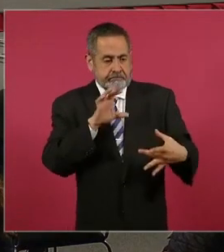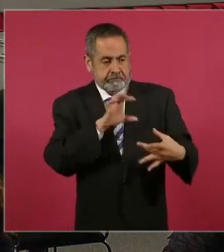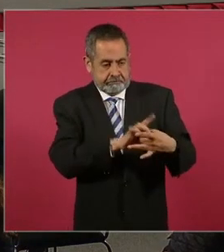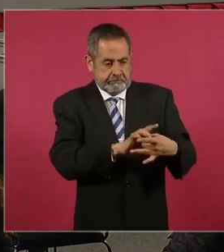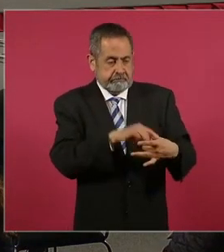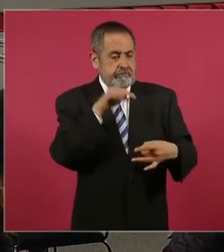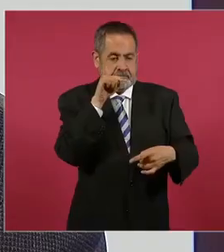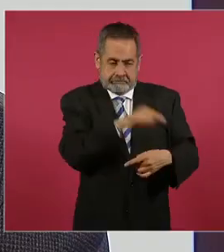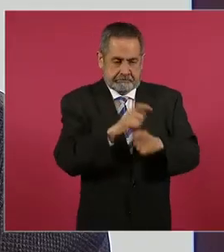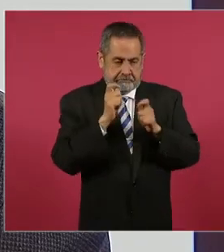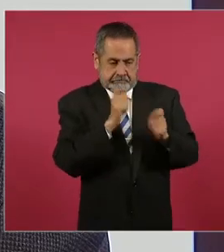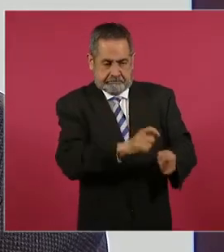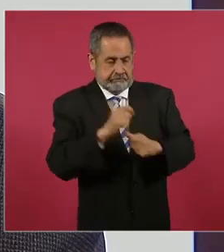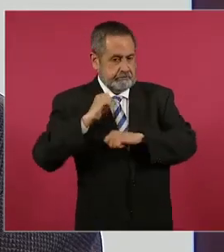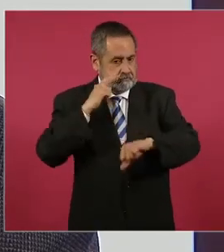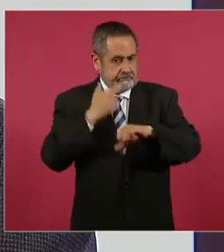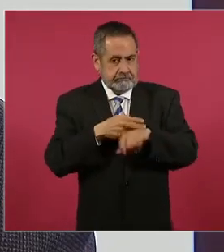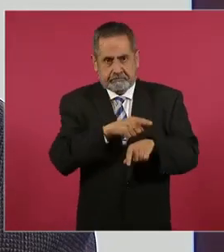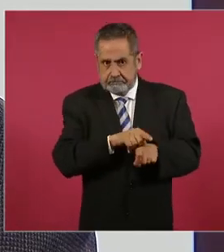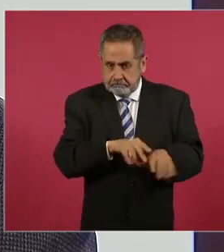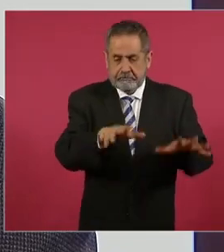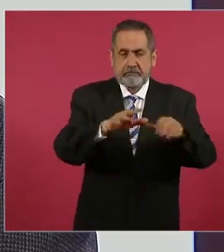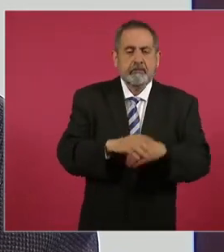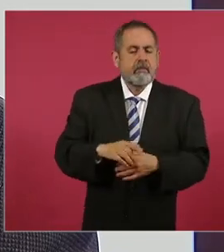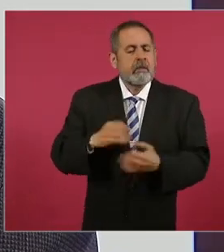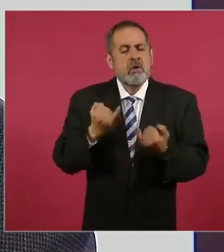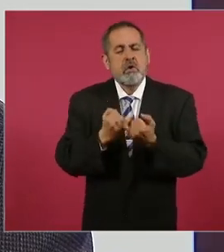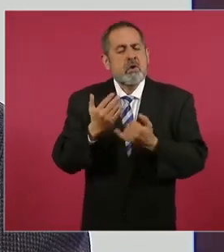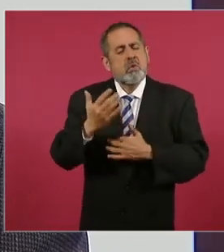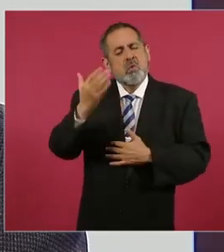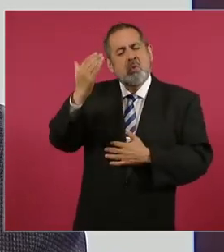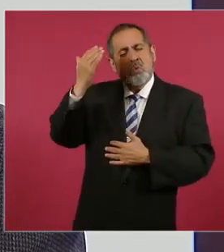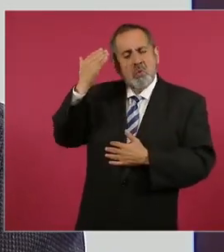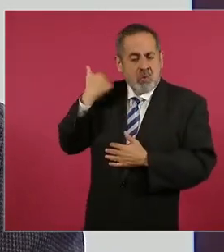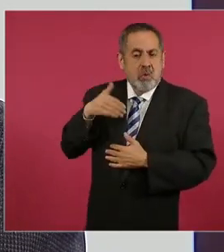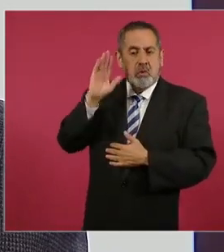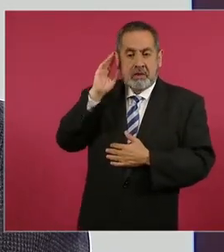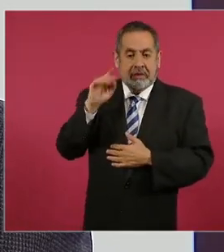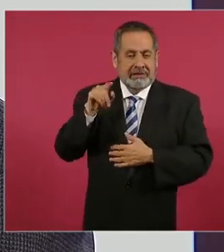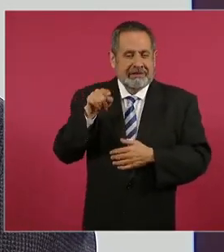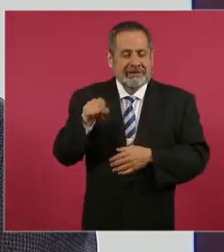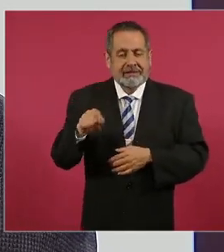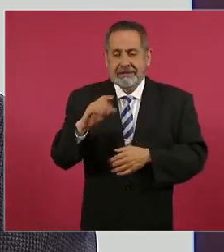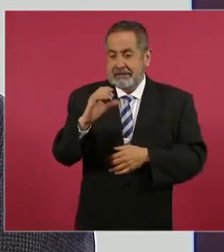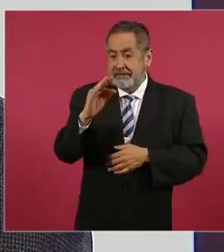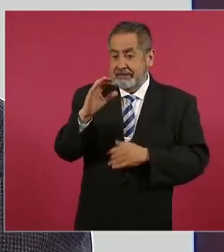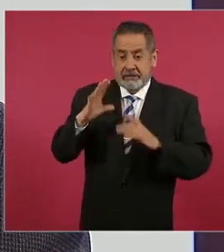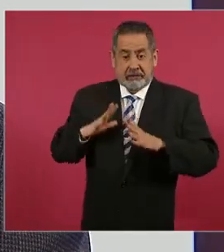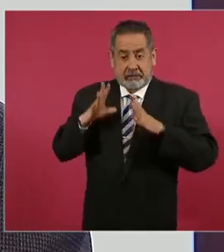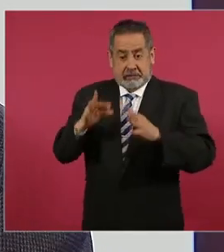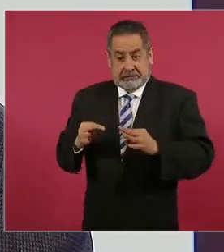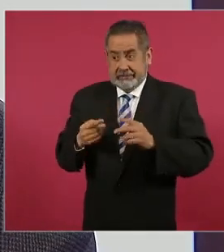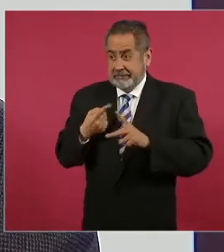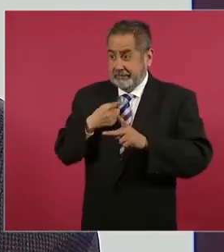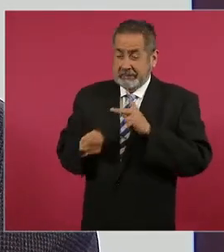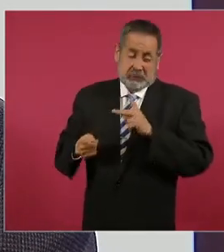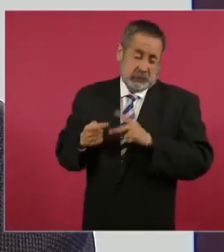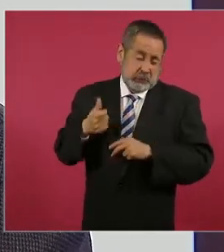como lo hizo en sus orígenes la CFE cuando electrificó a México, la comisión incluye a